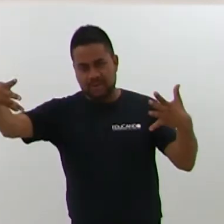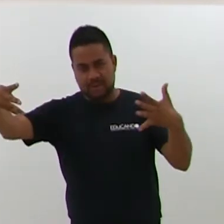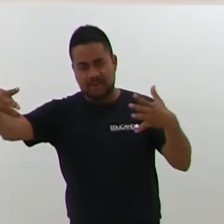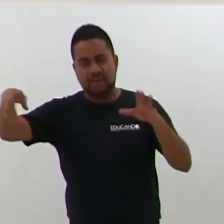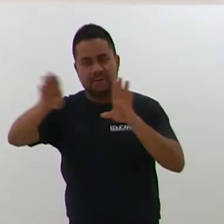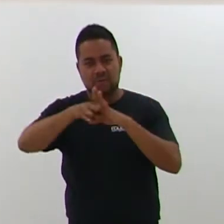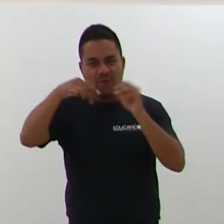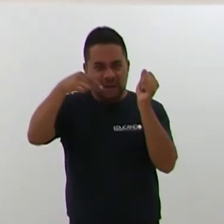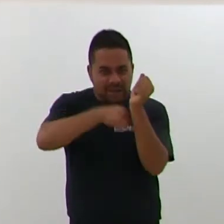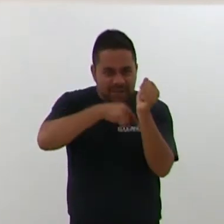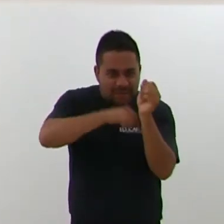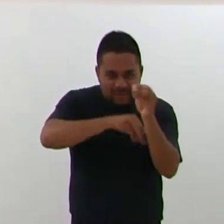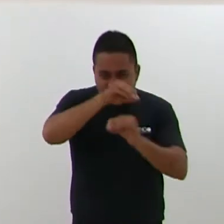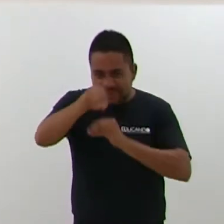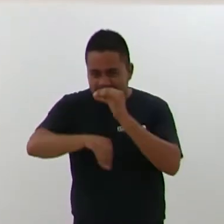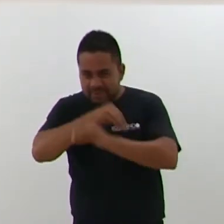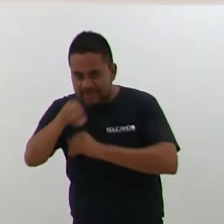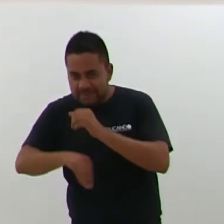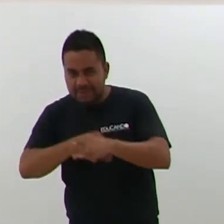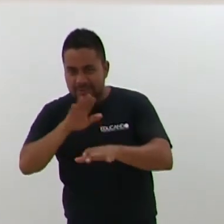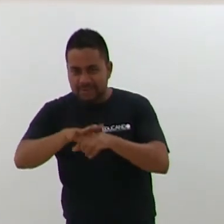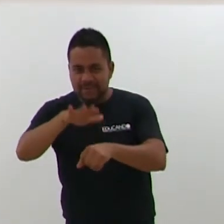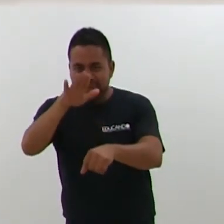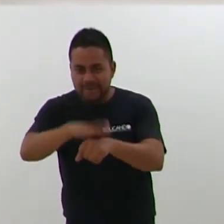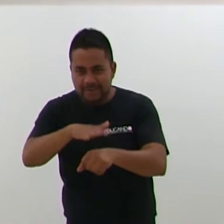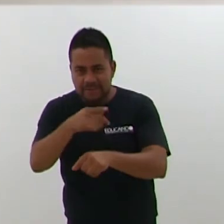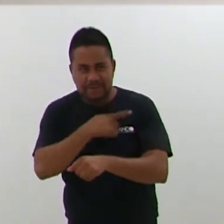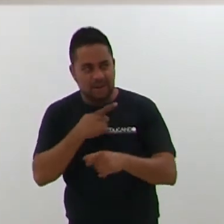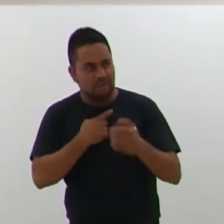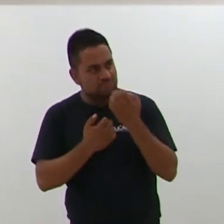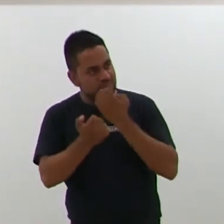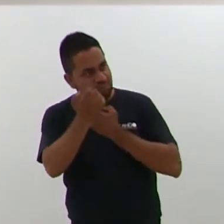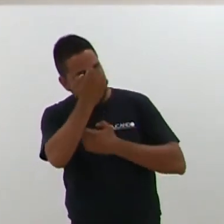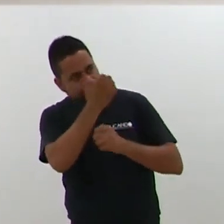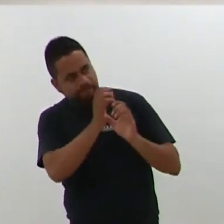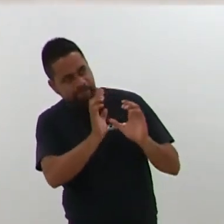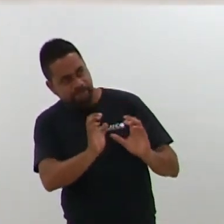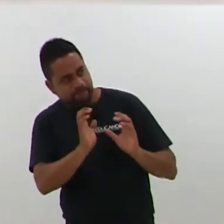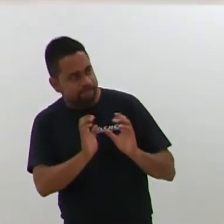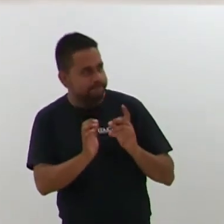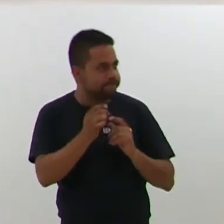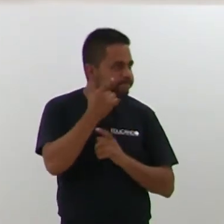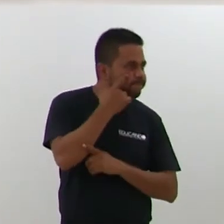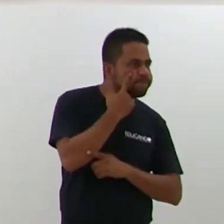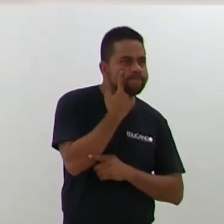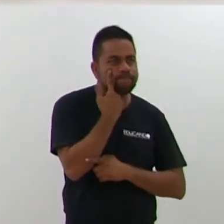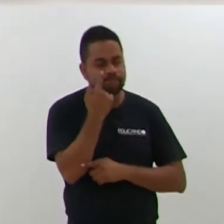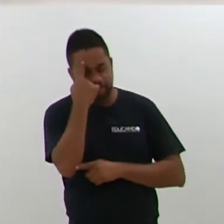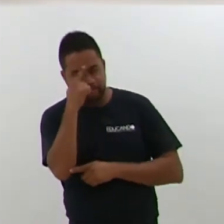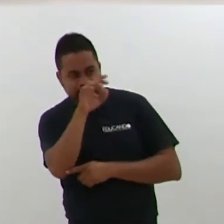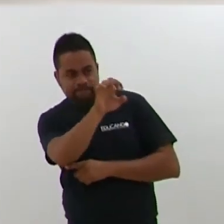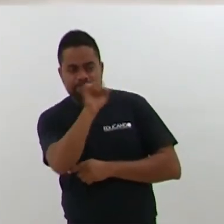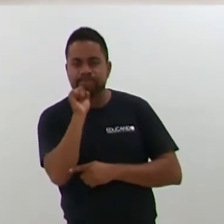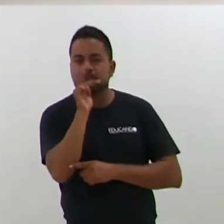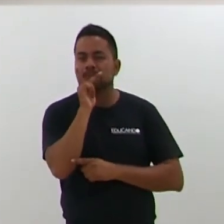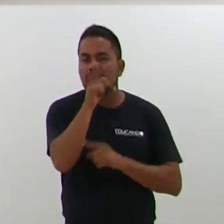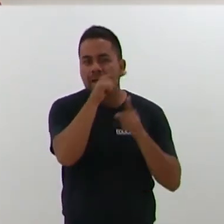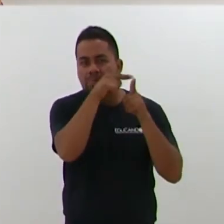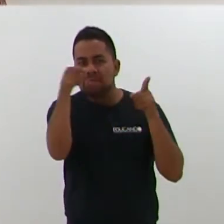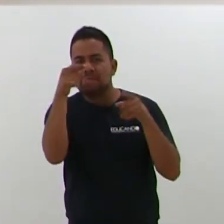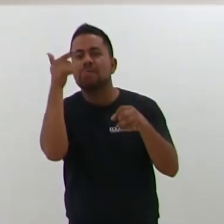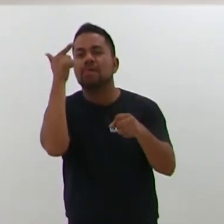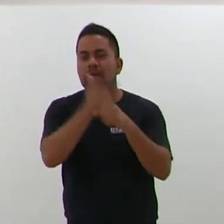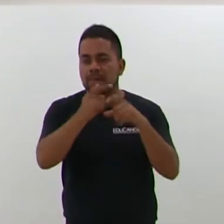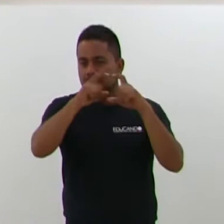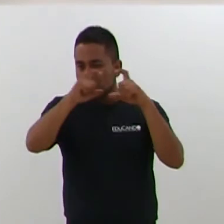que nos invitan a observar con cuidado para poder encontrarlas.